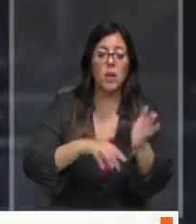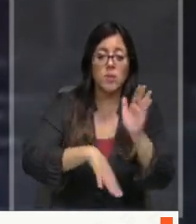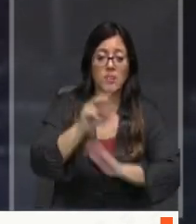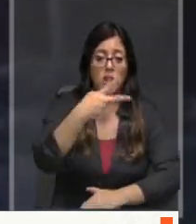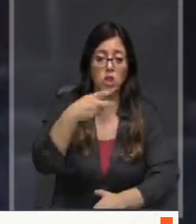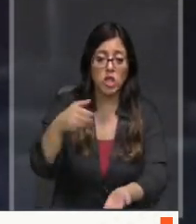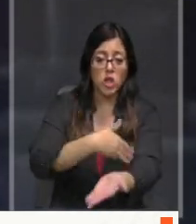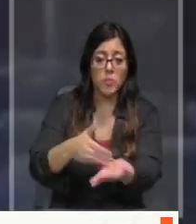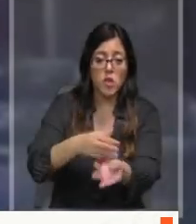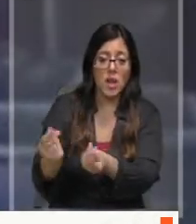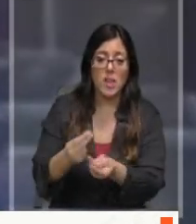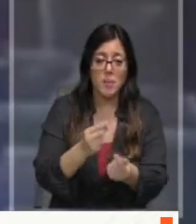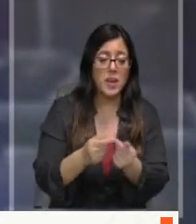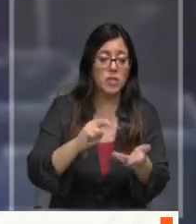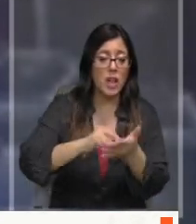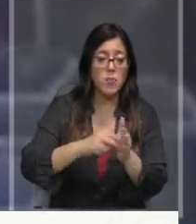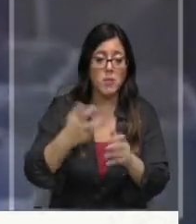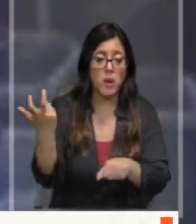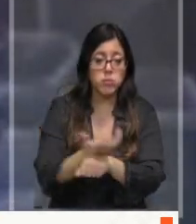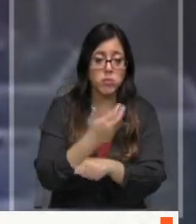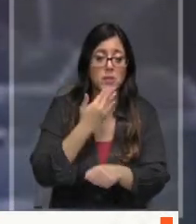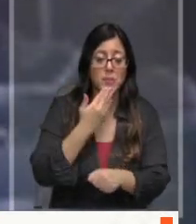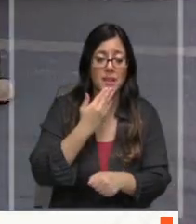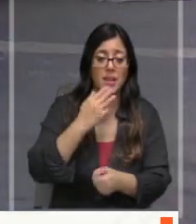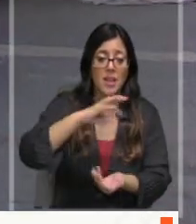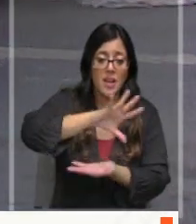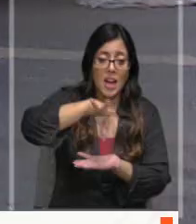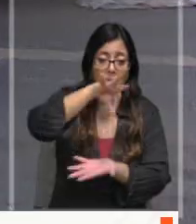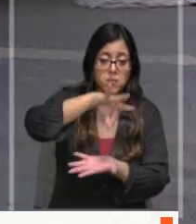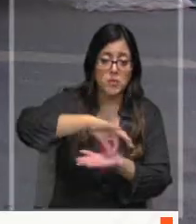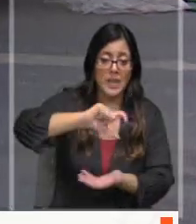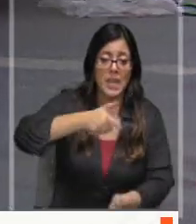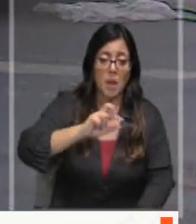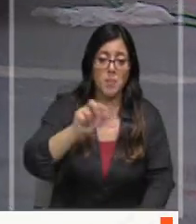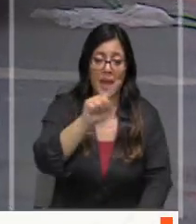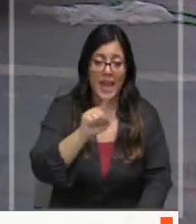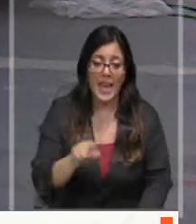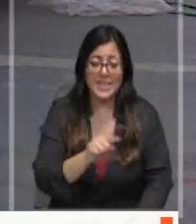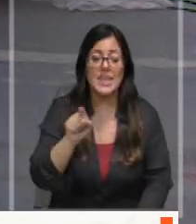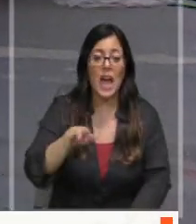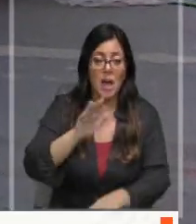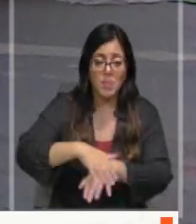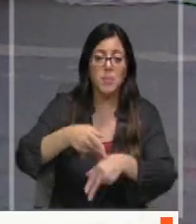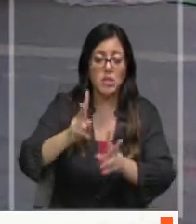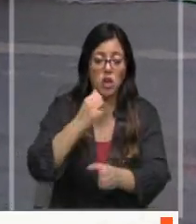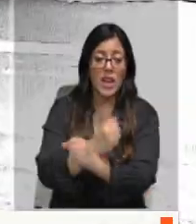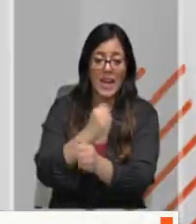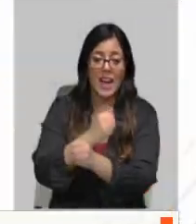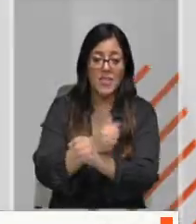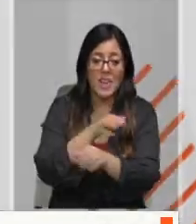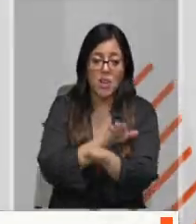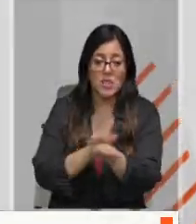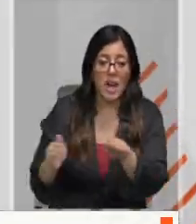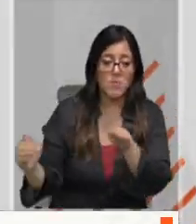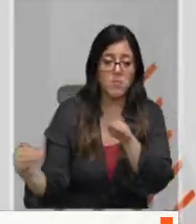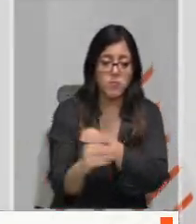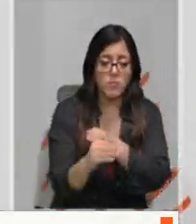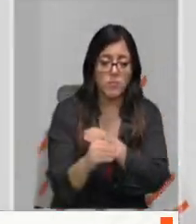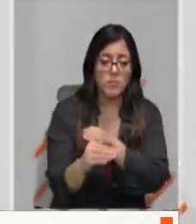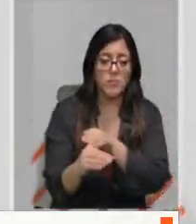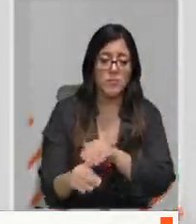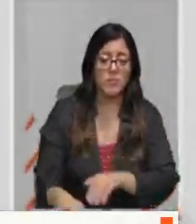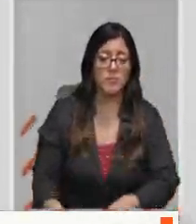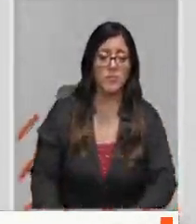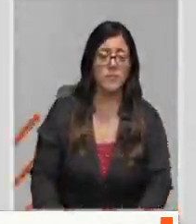inconvenientes mecánicos, más el GPS activado, permitieron que Carabineros lograra interceptarlos.